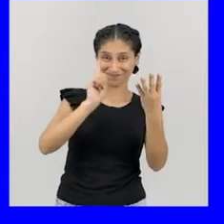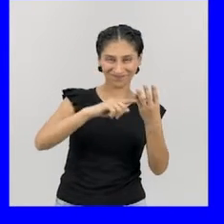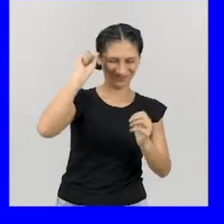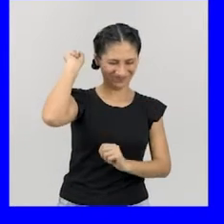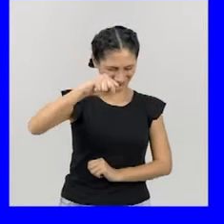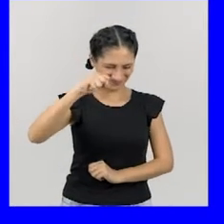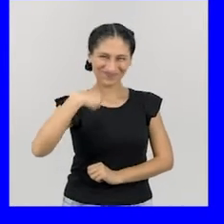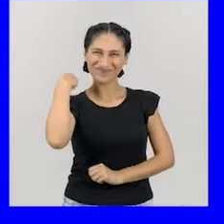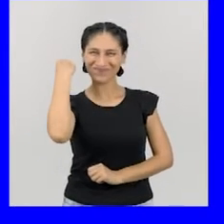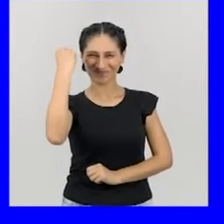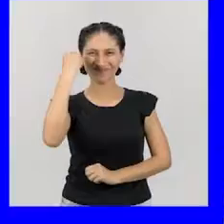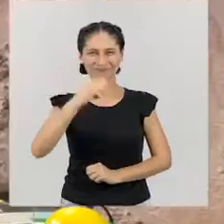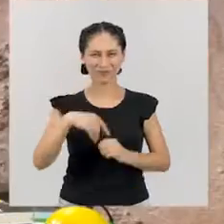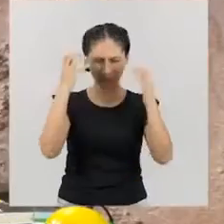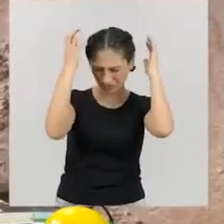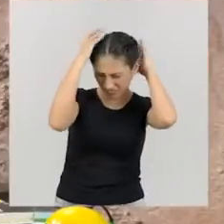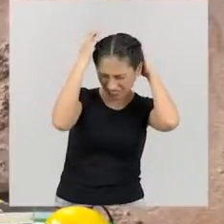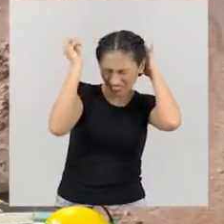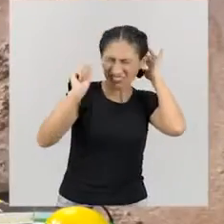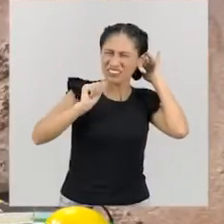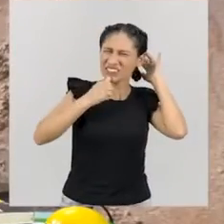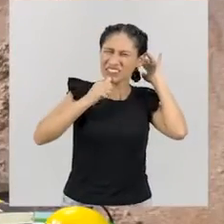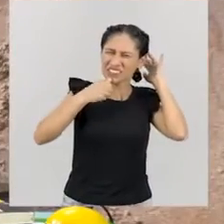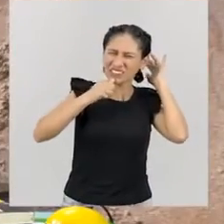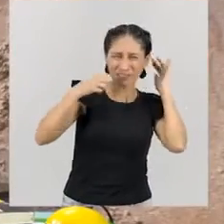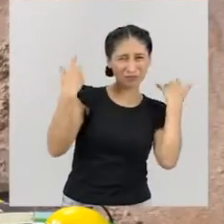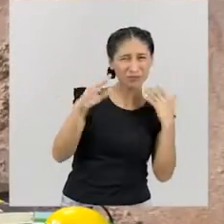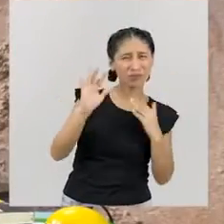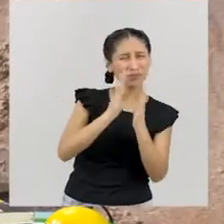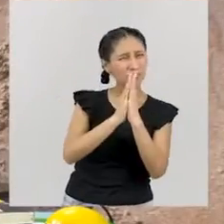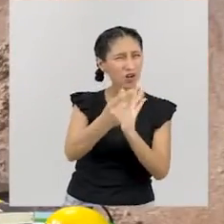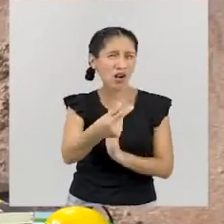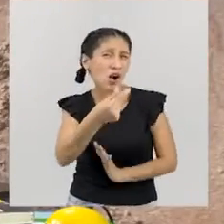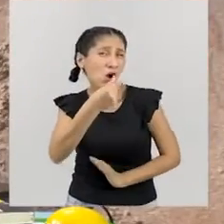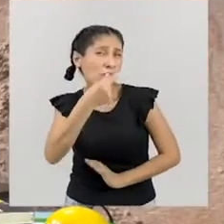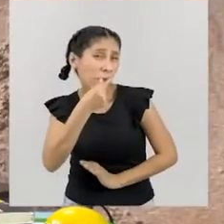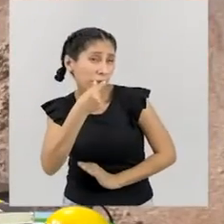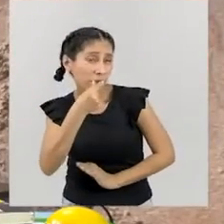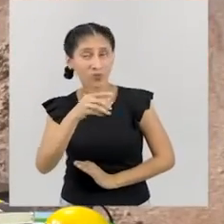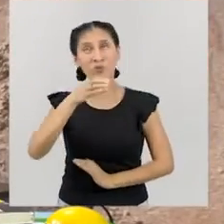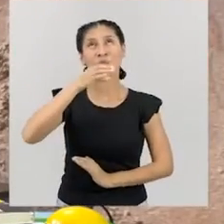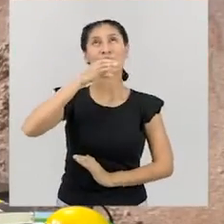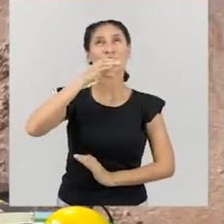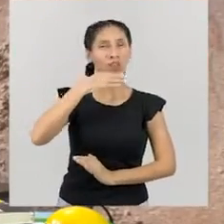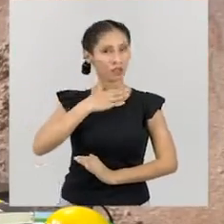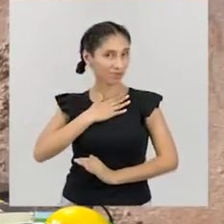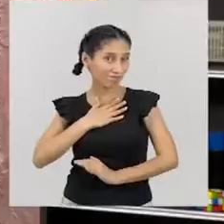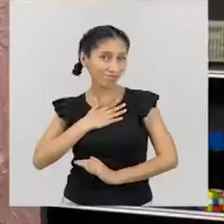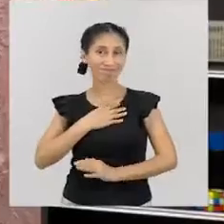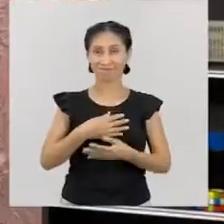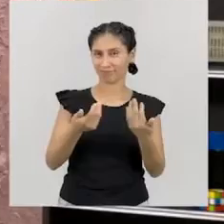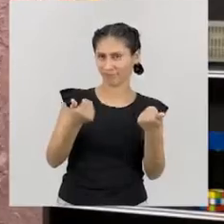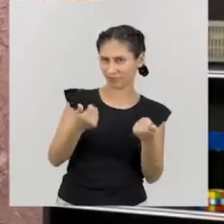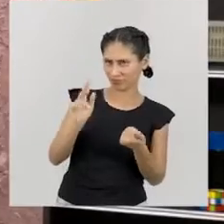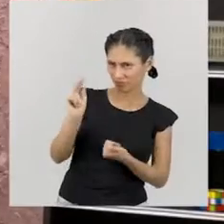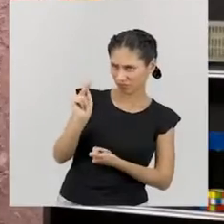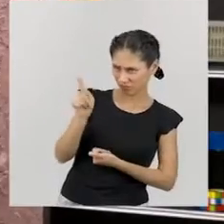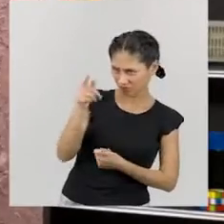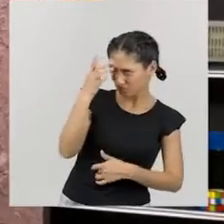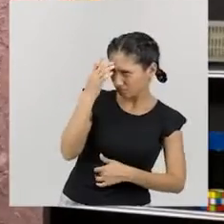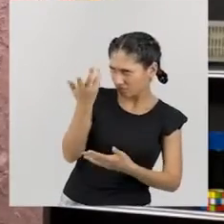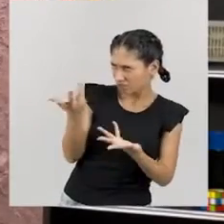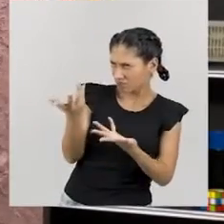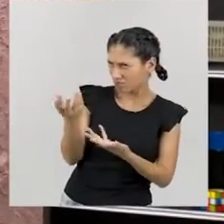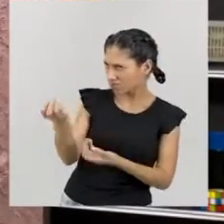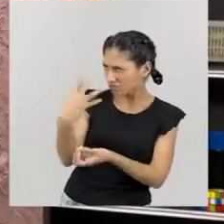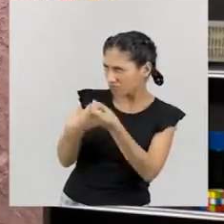Sí se puede. ¡Qué dolor de cabeza! ¿Me puedes dar una pastilla? Tomaré mis medicinas. Cori, ¿te